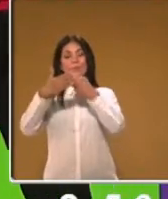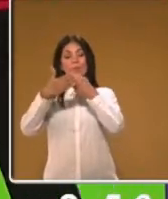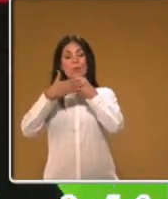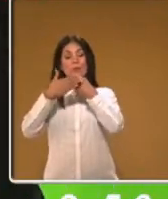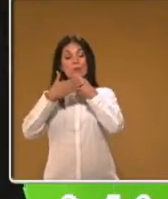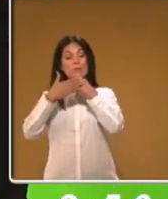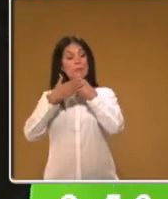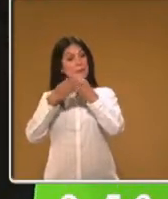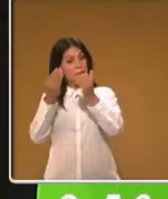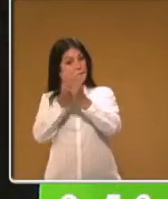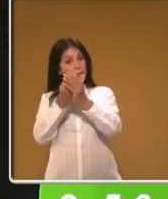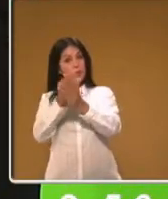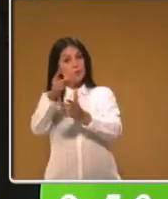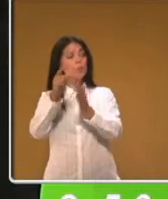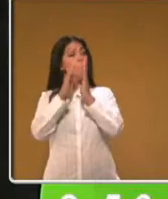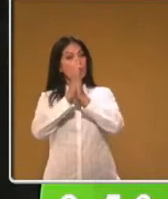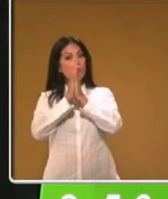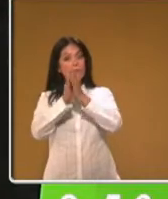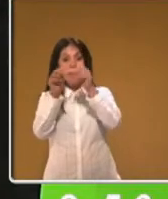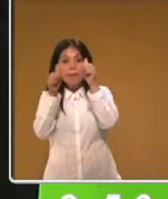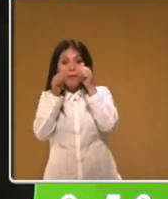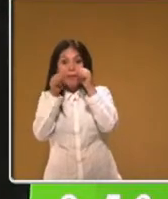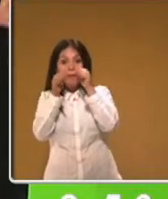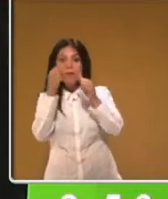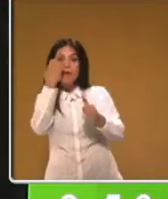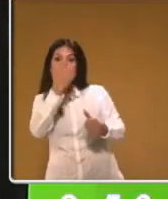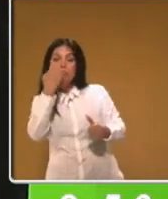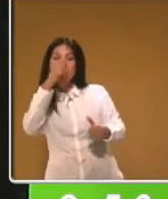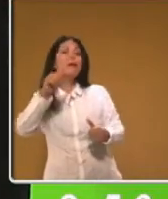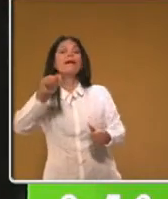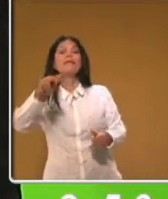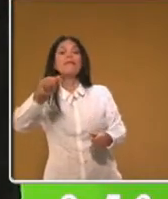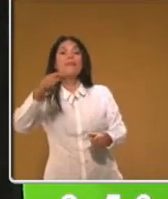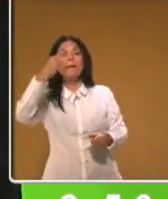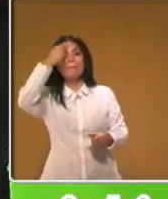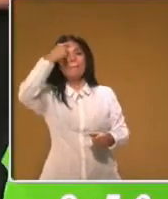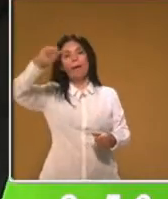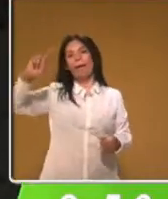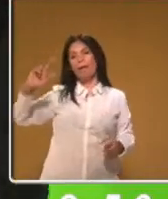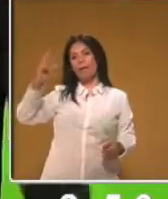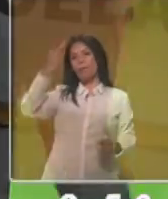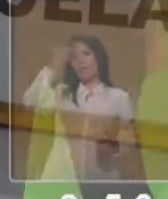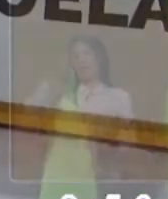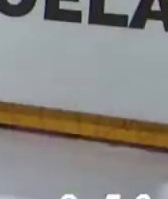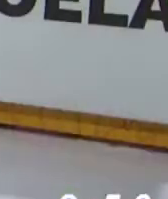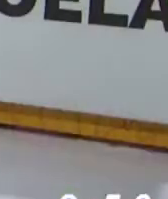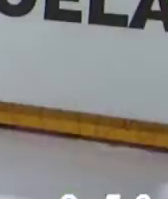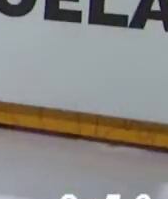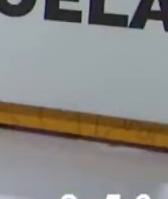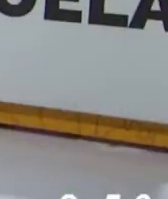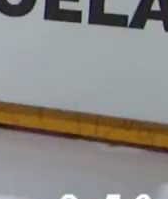a sus clases en sus escuelas. Y por aquí nos vemos próximamente en su programa Escuela TV.